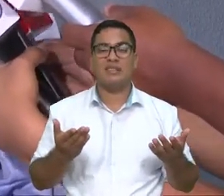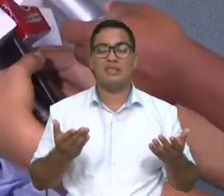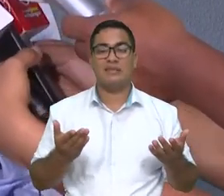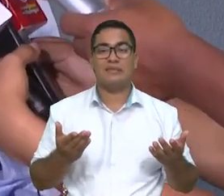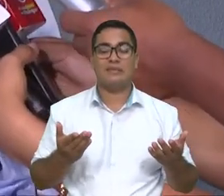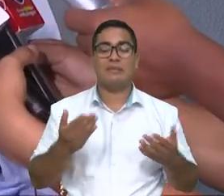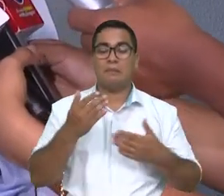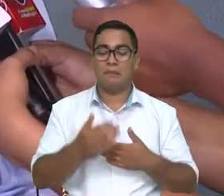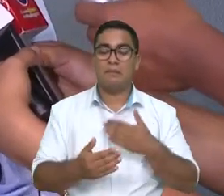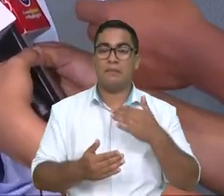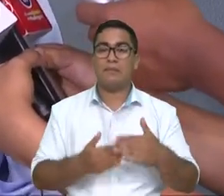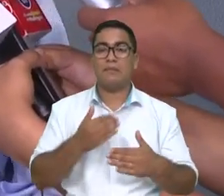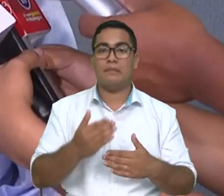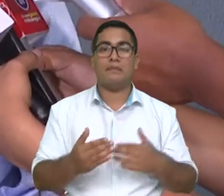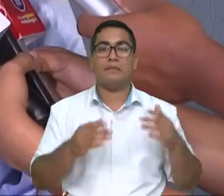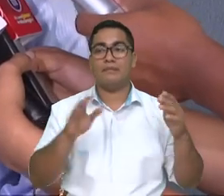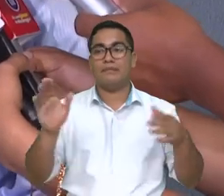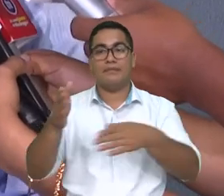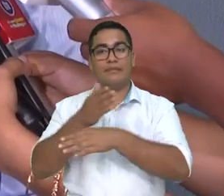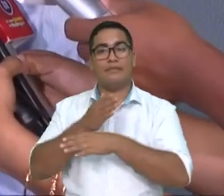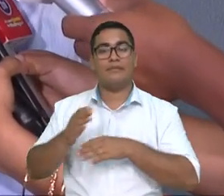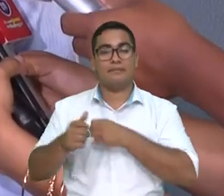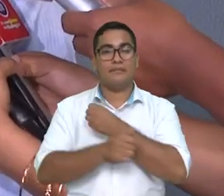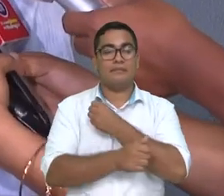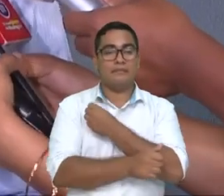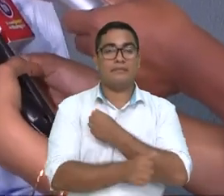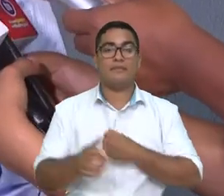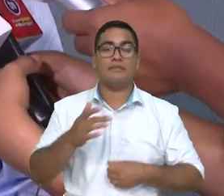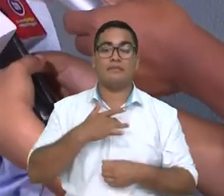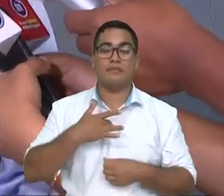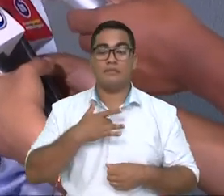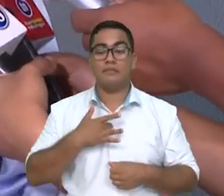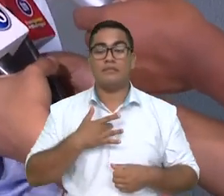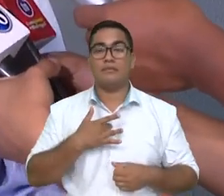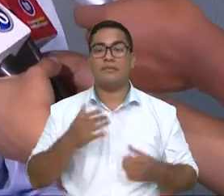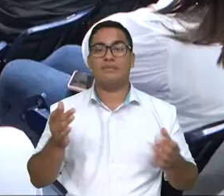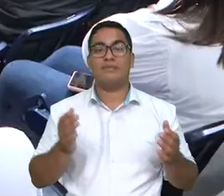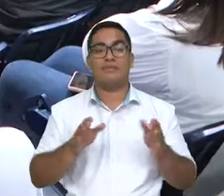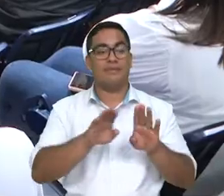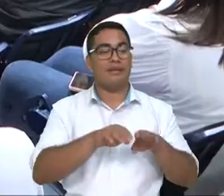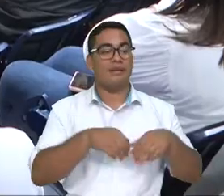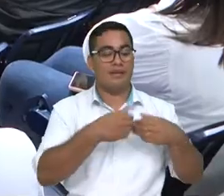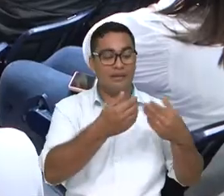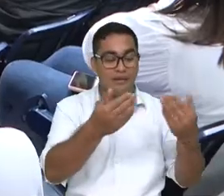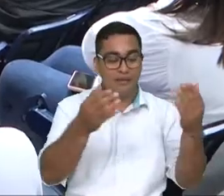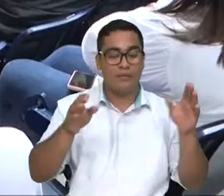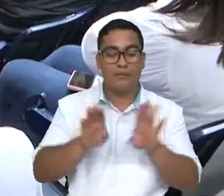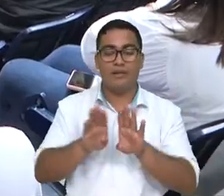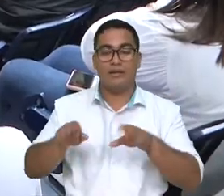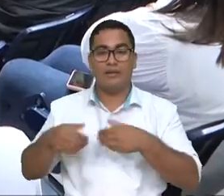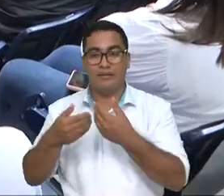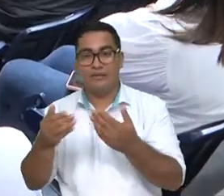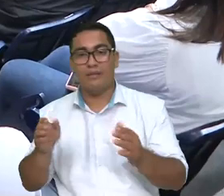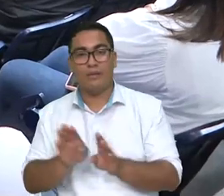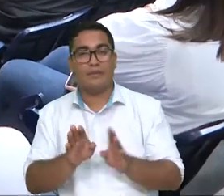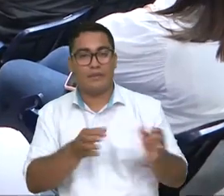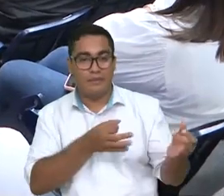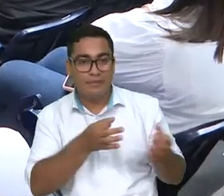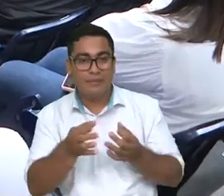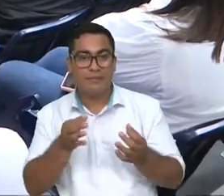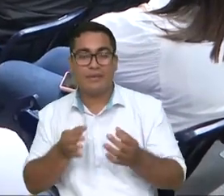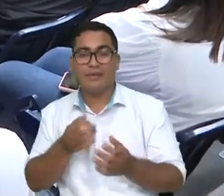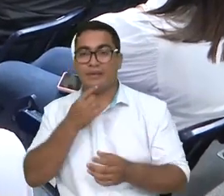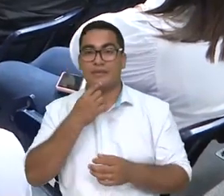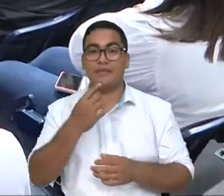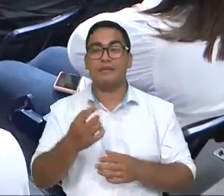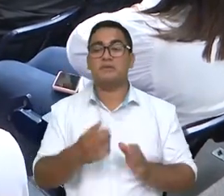este proceso a todos los estudiantes. Si es necesario ir aula por aula. Este plan de prevención también fue presentado